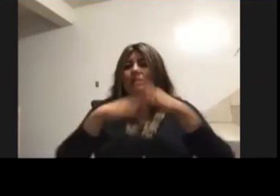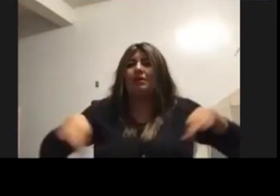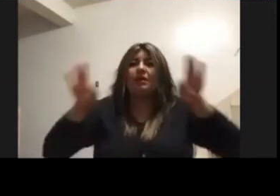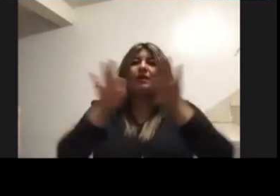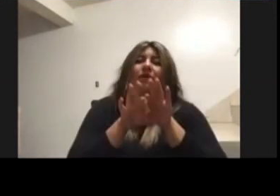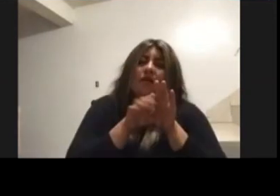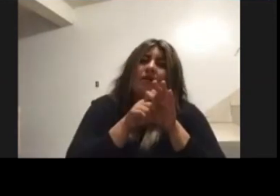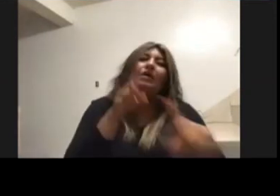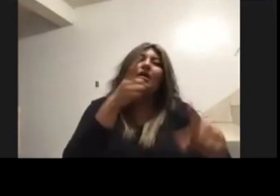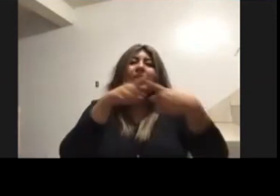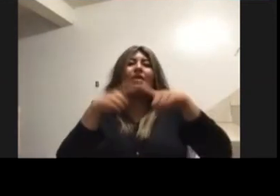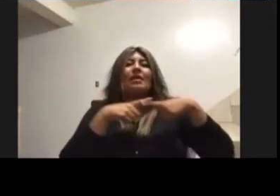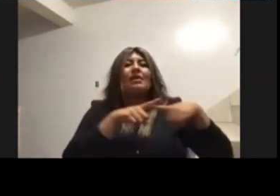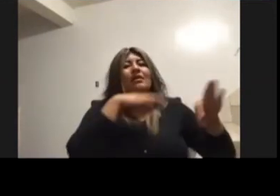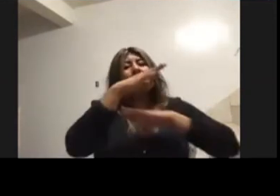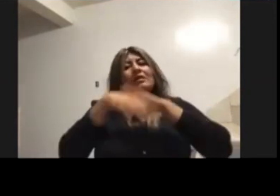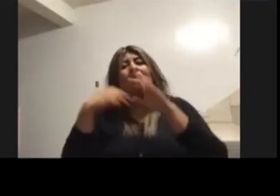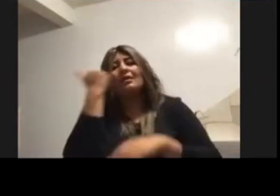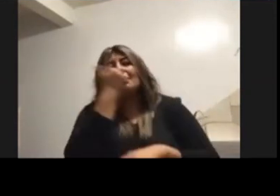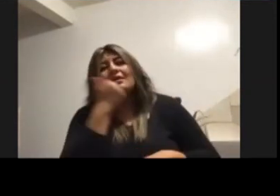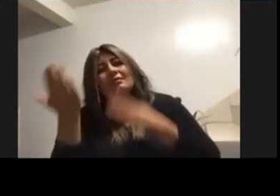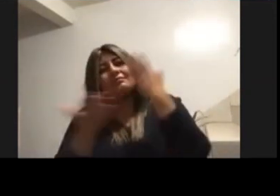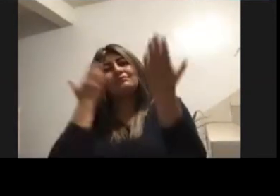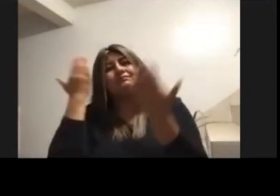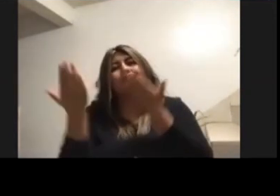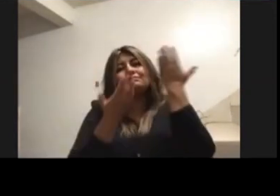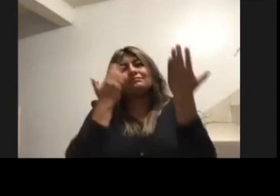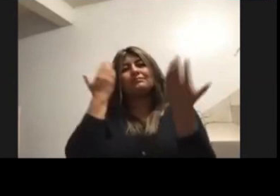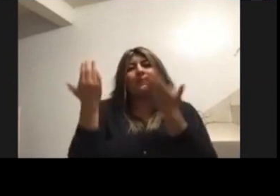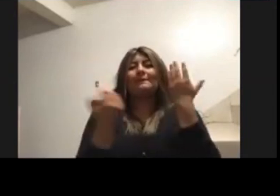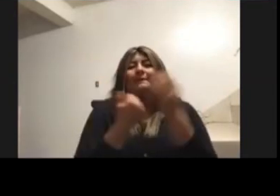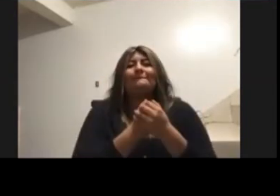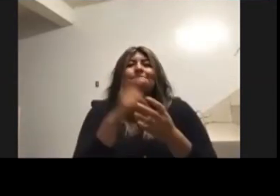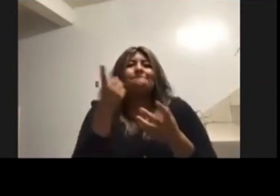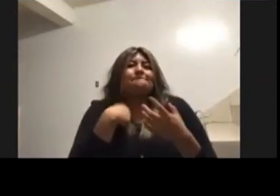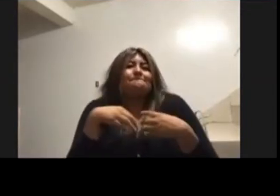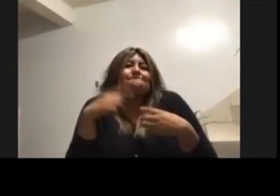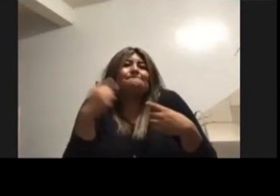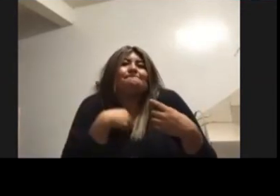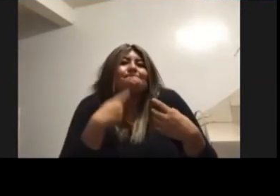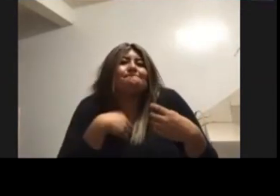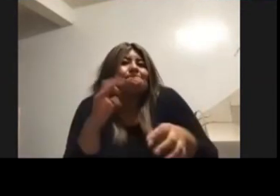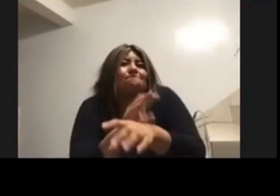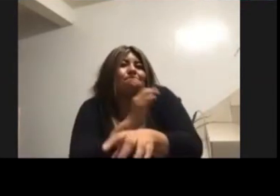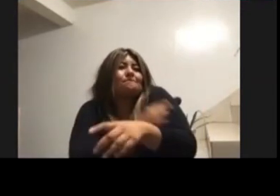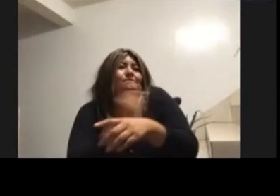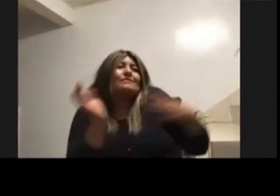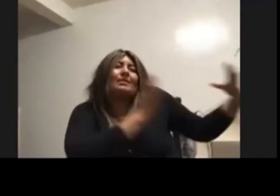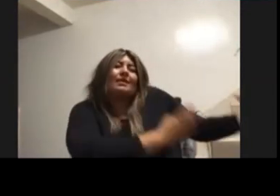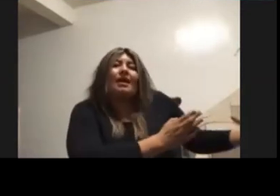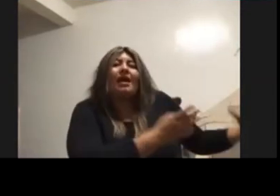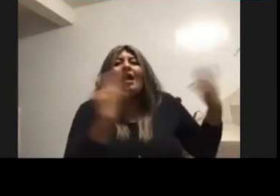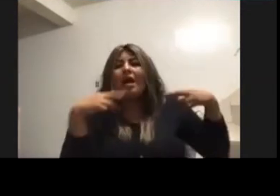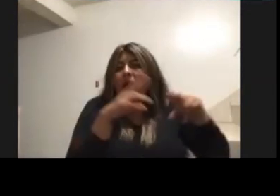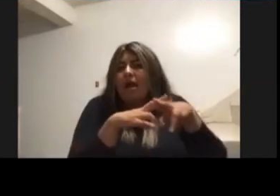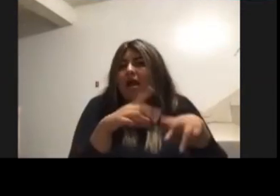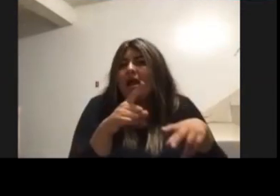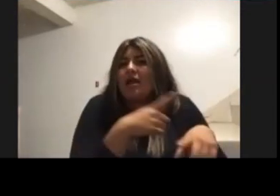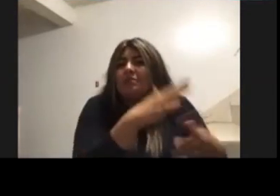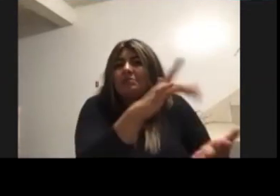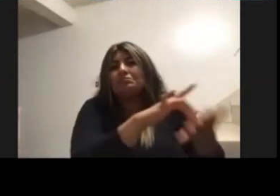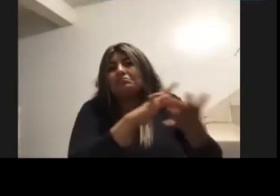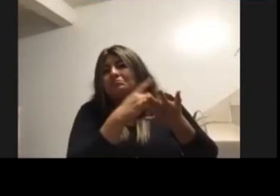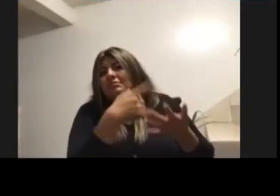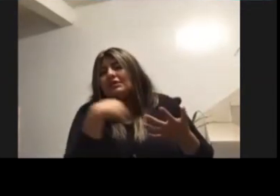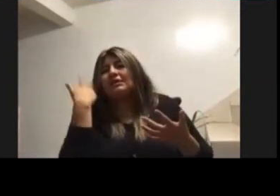alianzas. Lo que yo no sé, quizás lo sabe mi compañera de junto que tuvo a este mismo alumno el año pasado, o la que viene, que no quiere